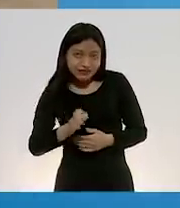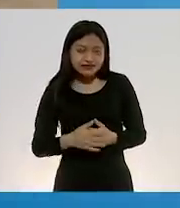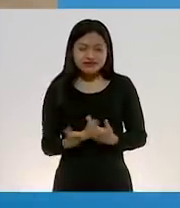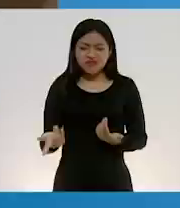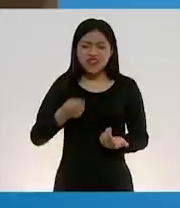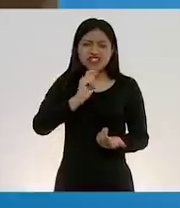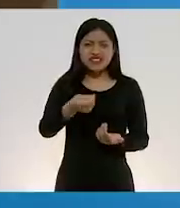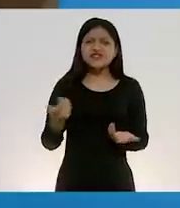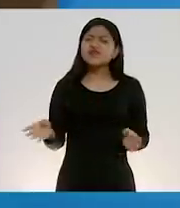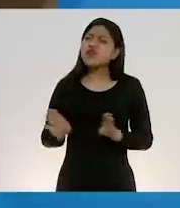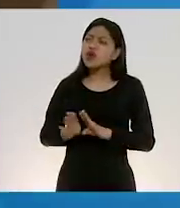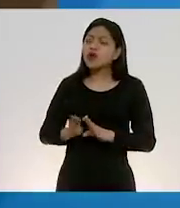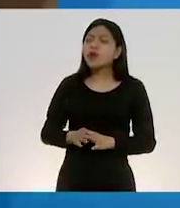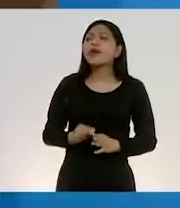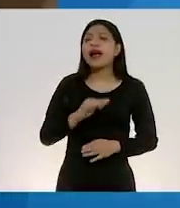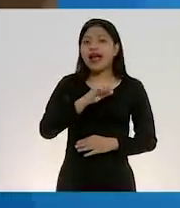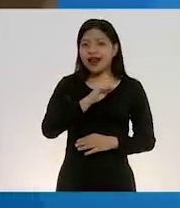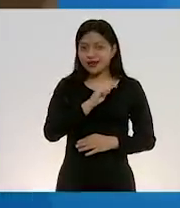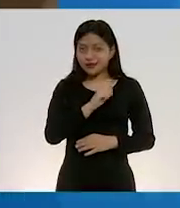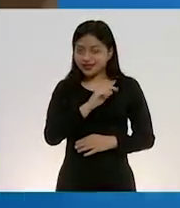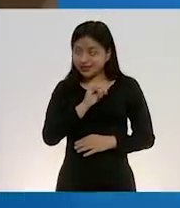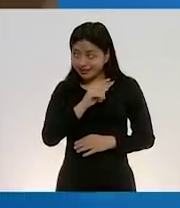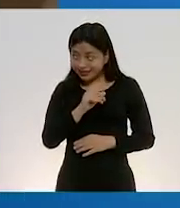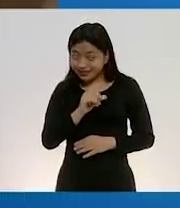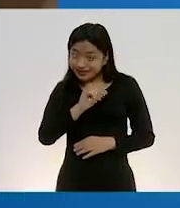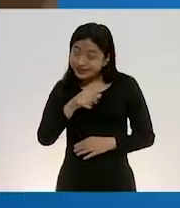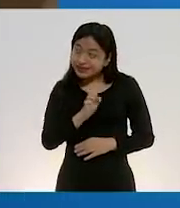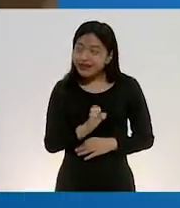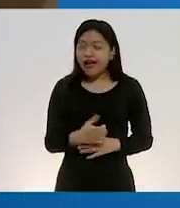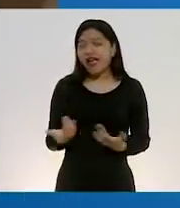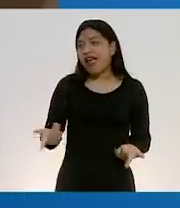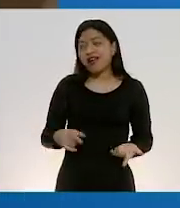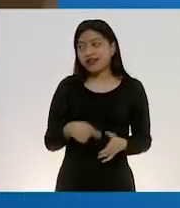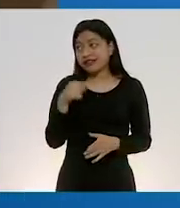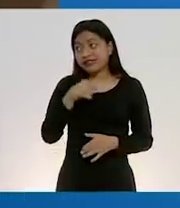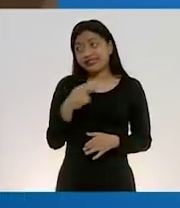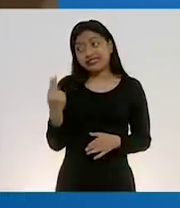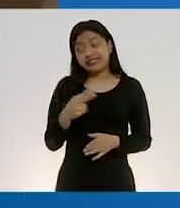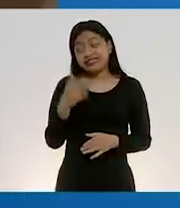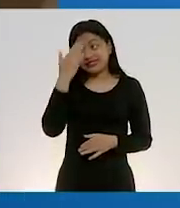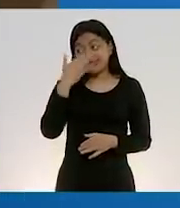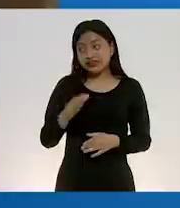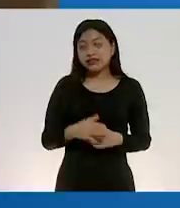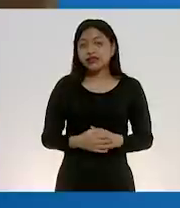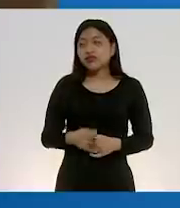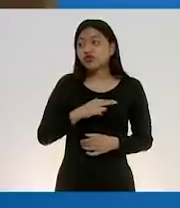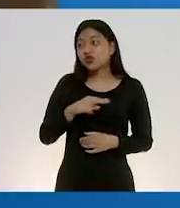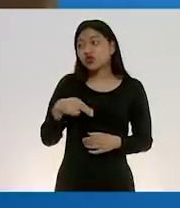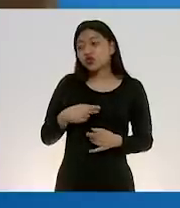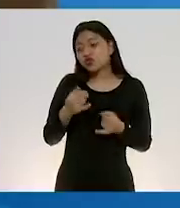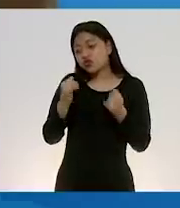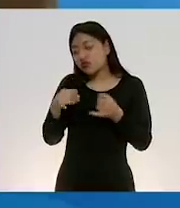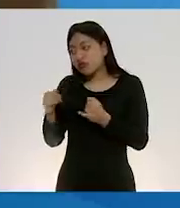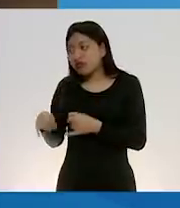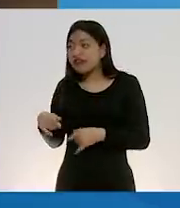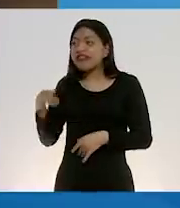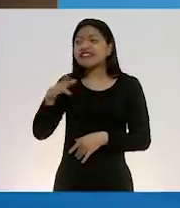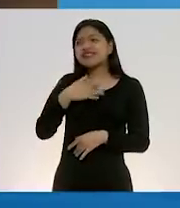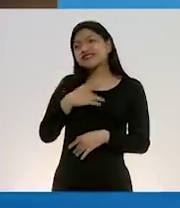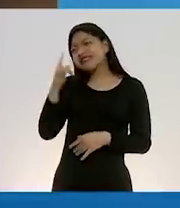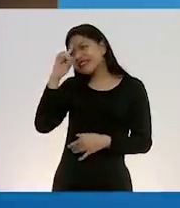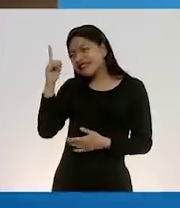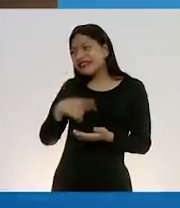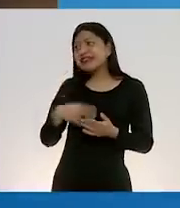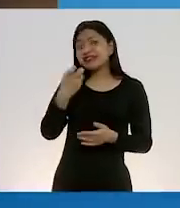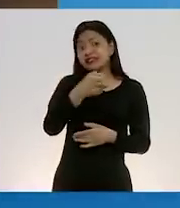comienza entonces? El mestizaje es básico para la formación de nuestra identidad, de nuestro pensamiento, de nuestras creencias.